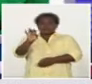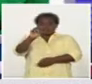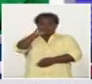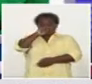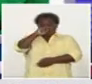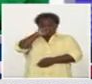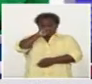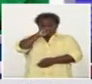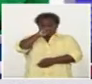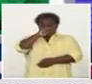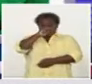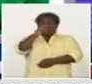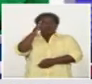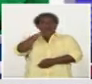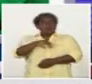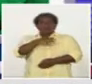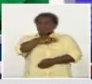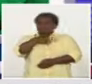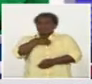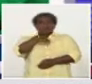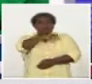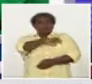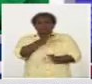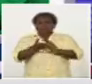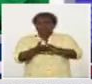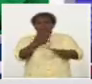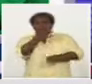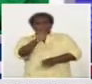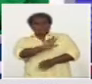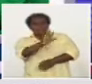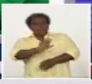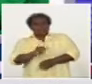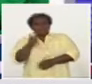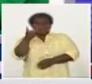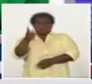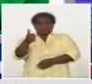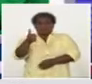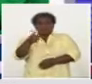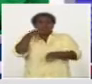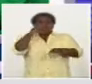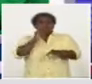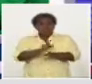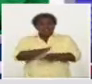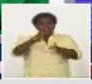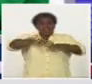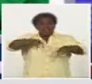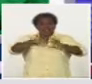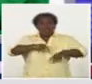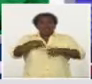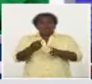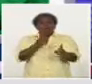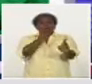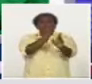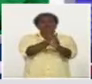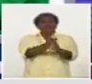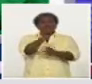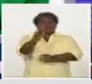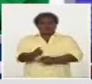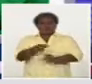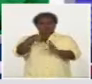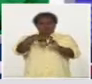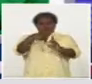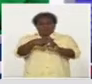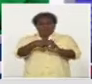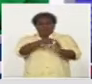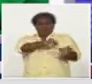estuvo asintomático y se estudia precisamente por ser contacto de un caso positivo. Fallece un